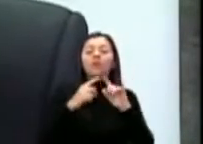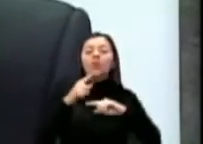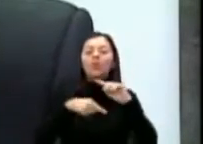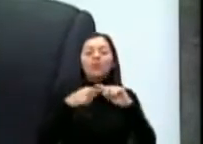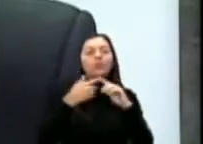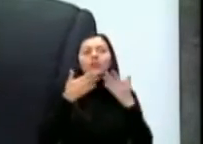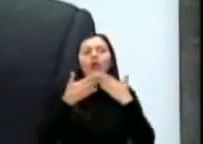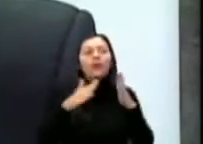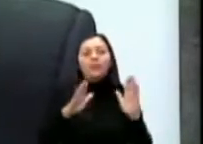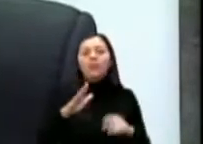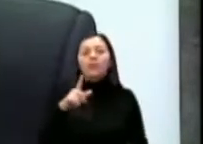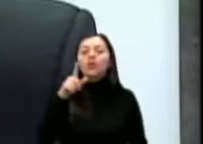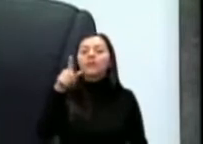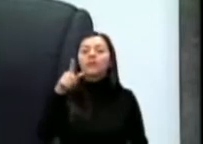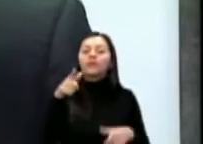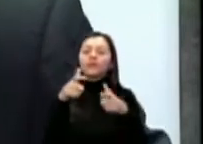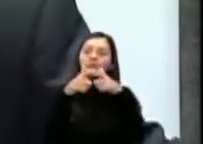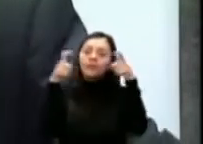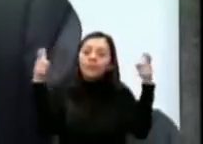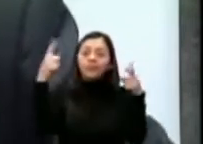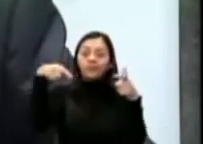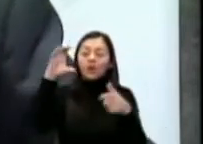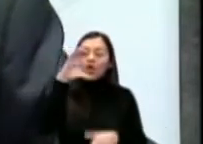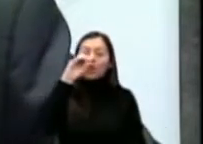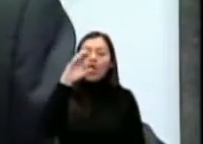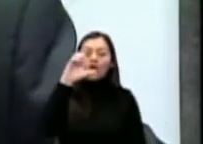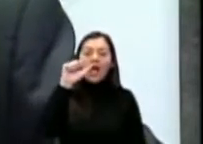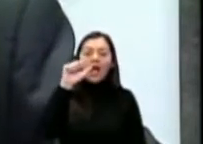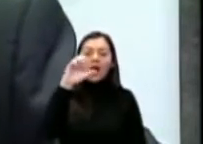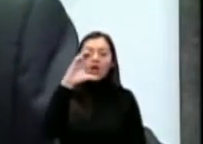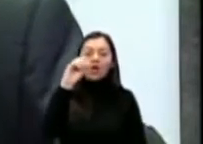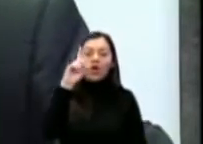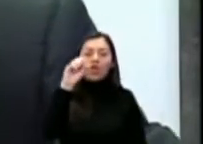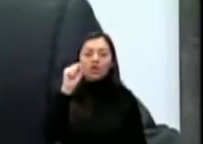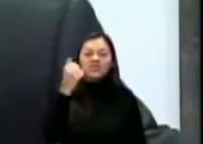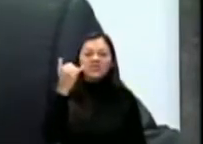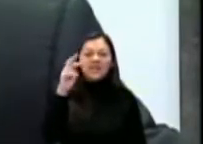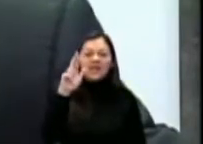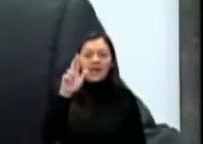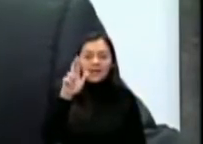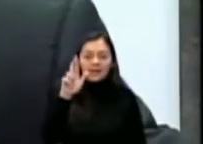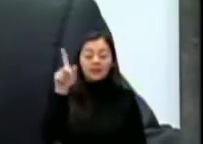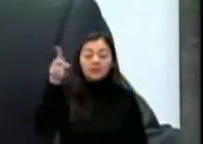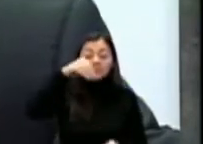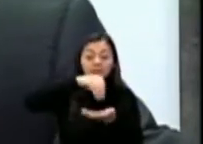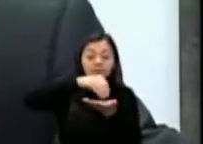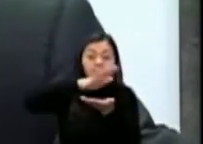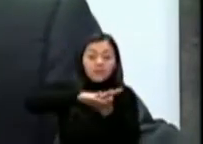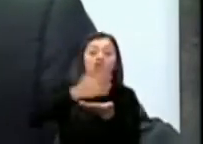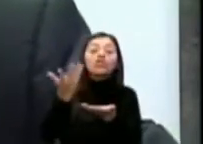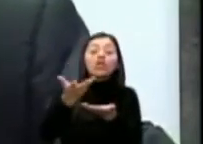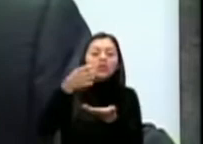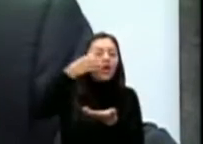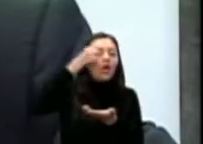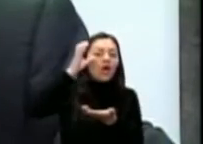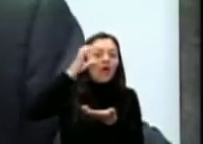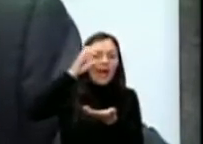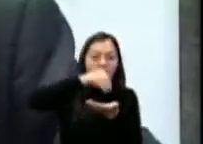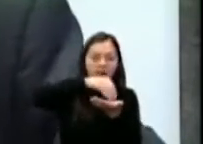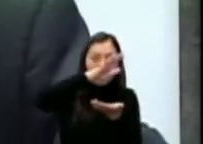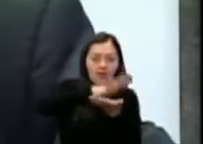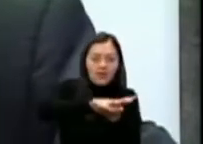coca-codo-sinclair esté en operación el 30 por ciento de sus excedentes se generan para desarrollo